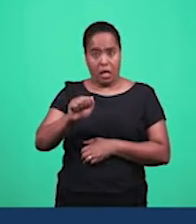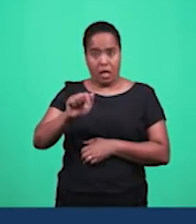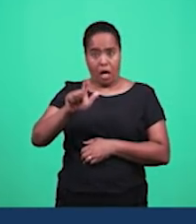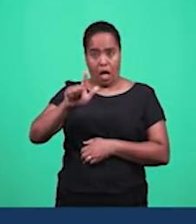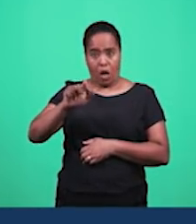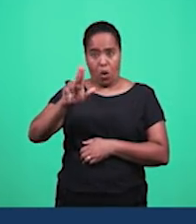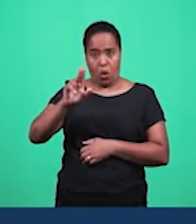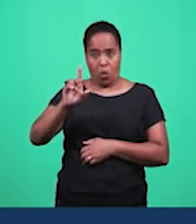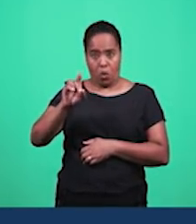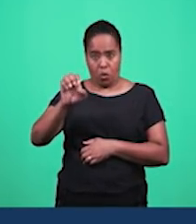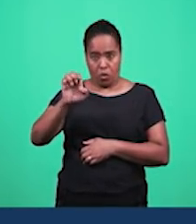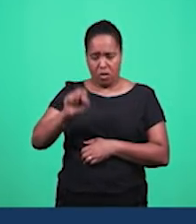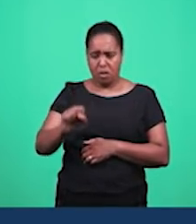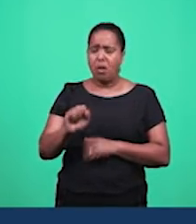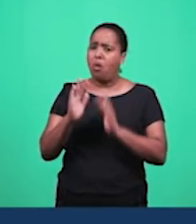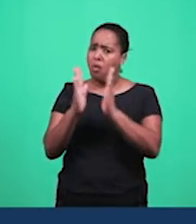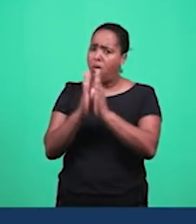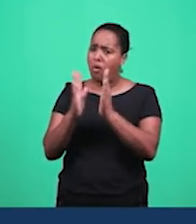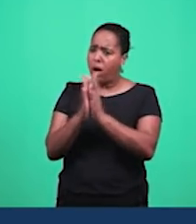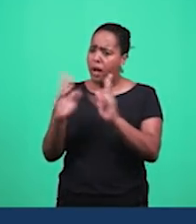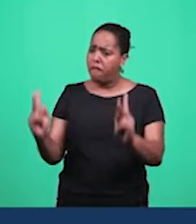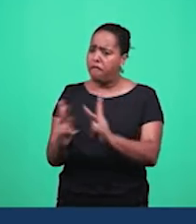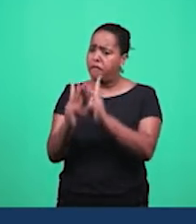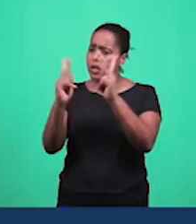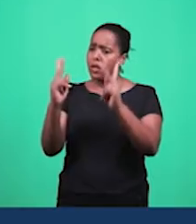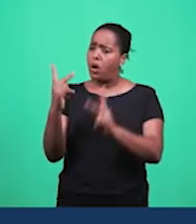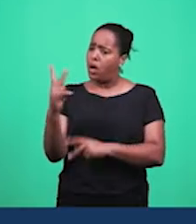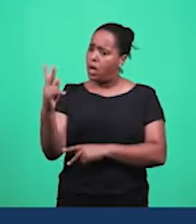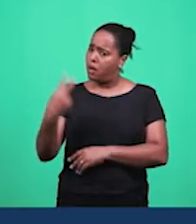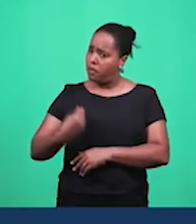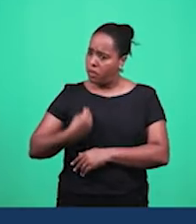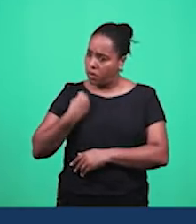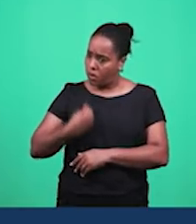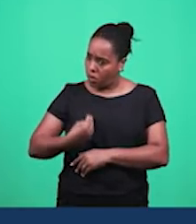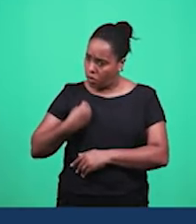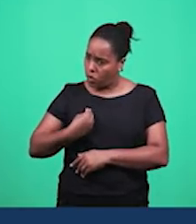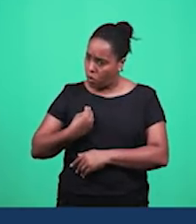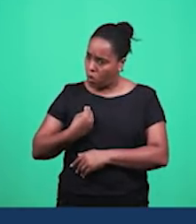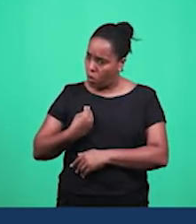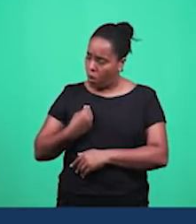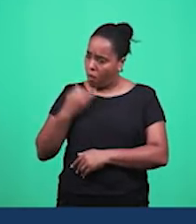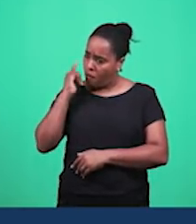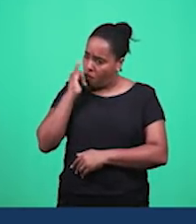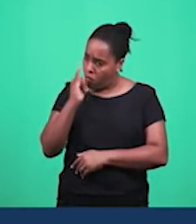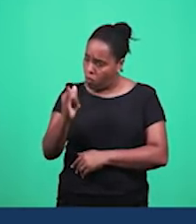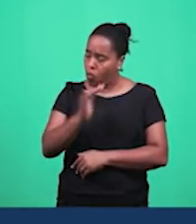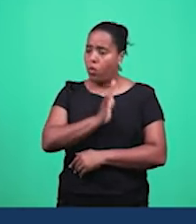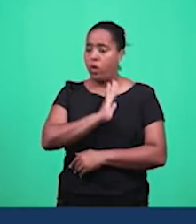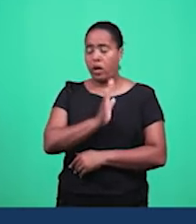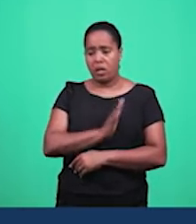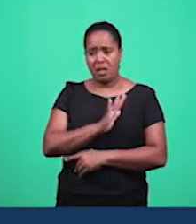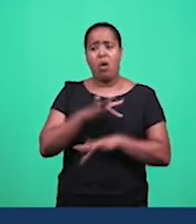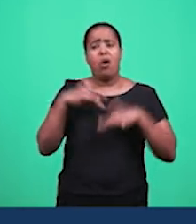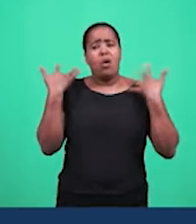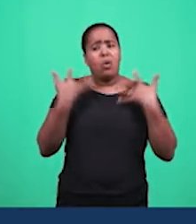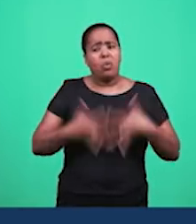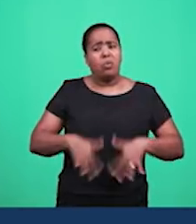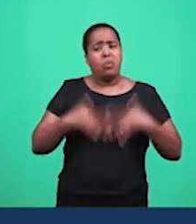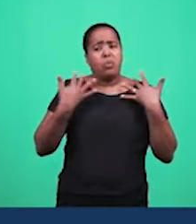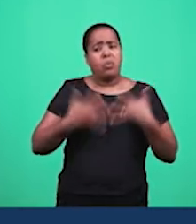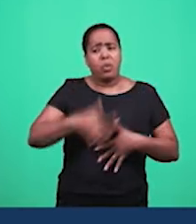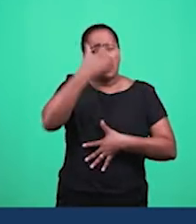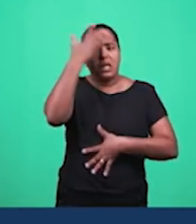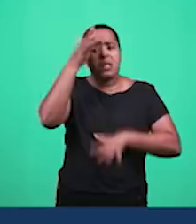lourdes souza hemos orado por la victoria en su vida una palabra para su corazón muchas zonas